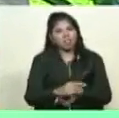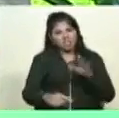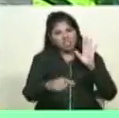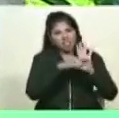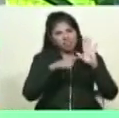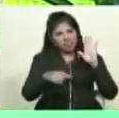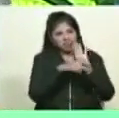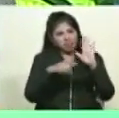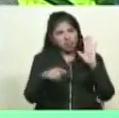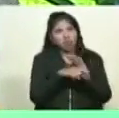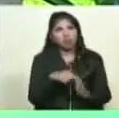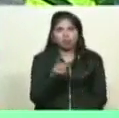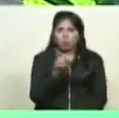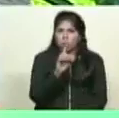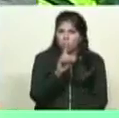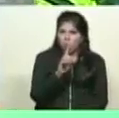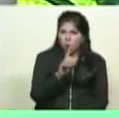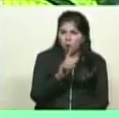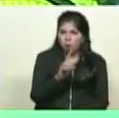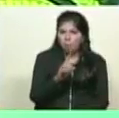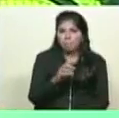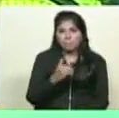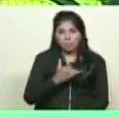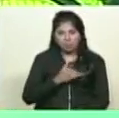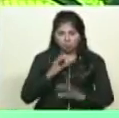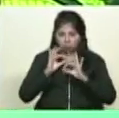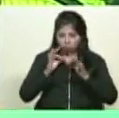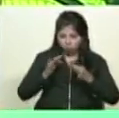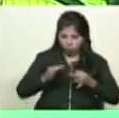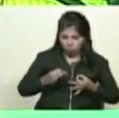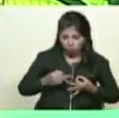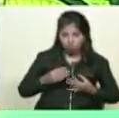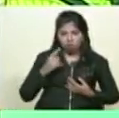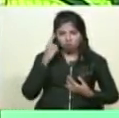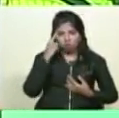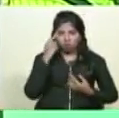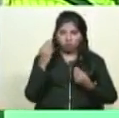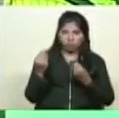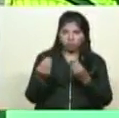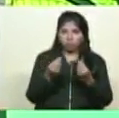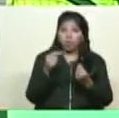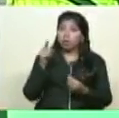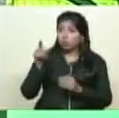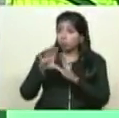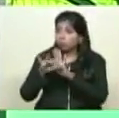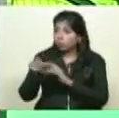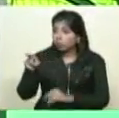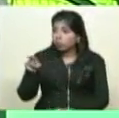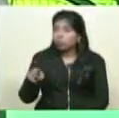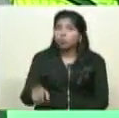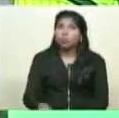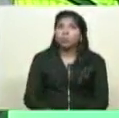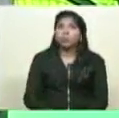gente, porque hay gente que utiliza la crítica y autocrítica, ¿verdad? Camarada, tú no eres constituyente, José Ramón.